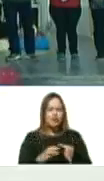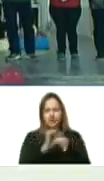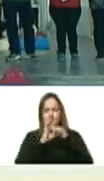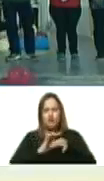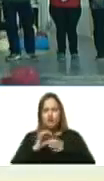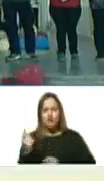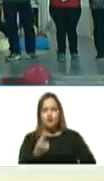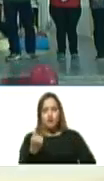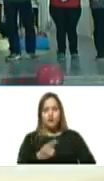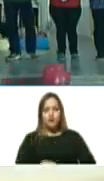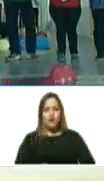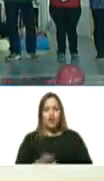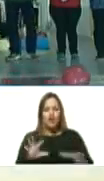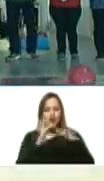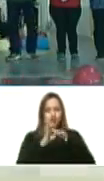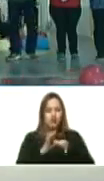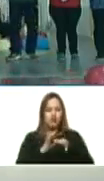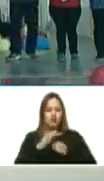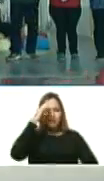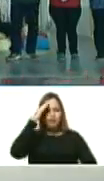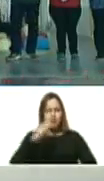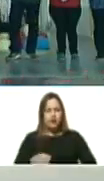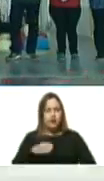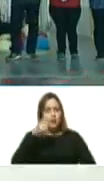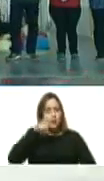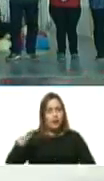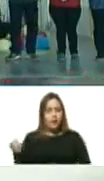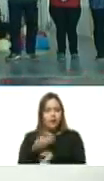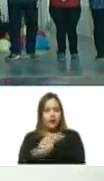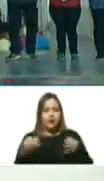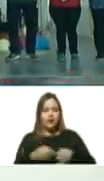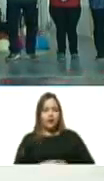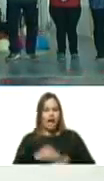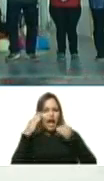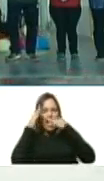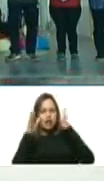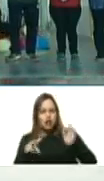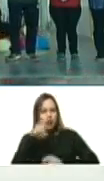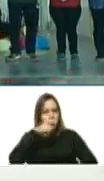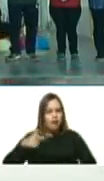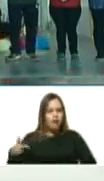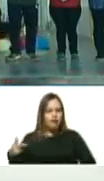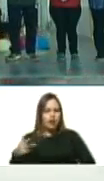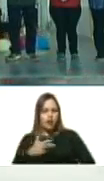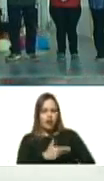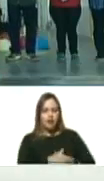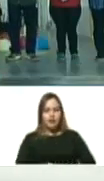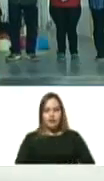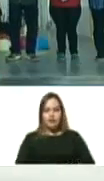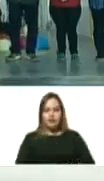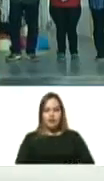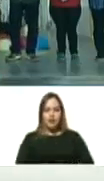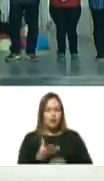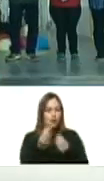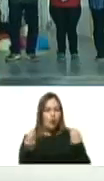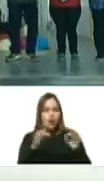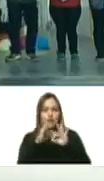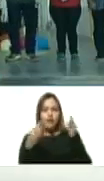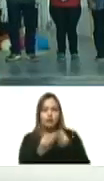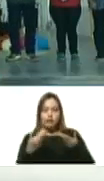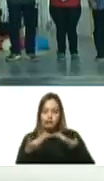somos, en unión cívico-militar perfecta, atendiendo al pueblo de las Tejerías. Y muchas familias se le